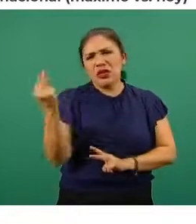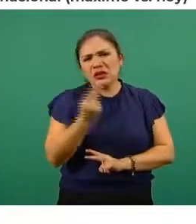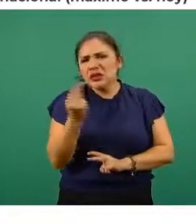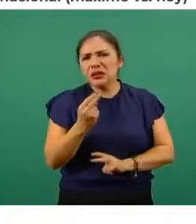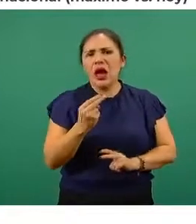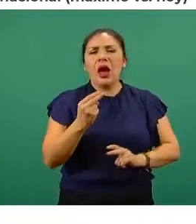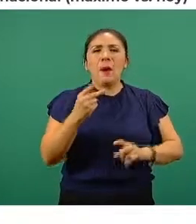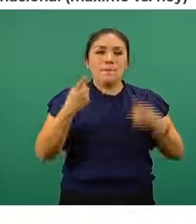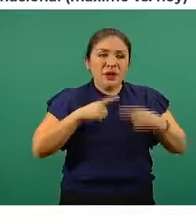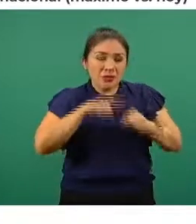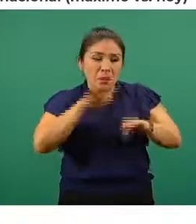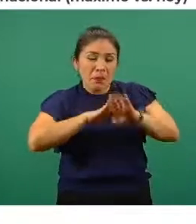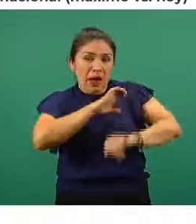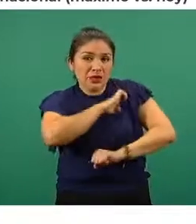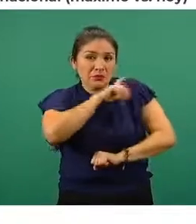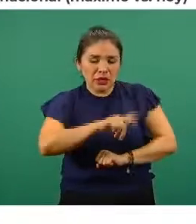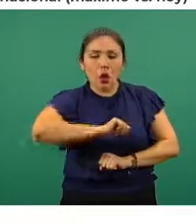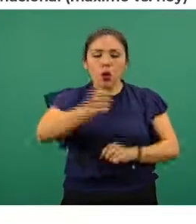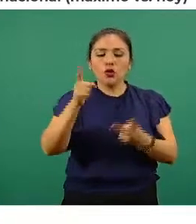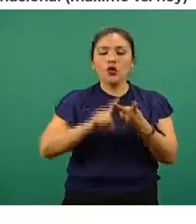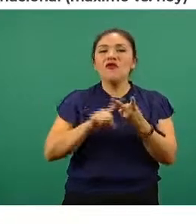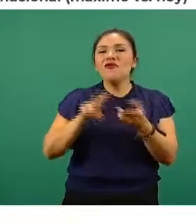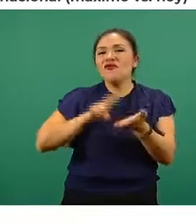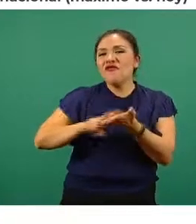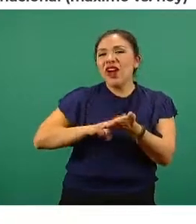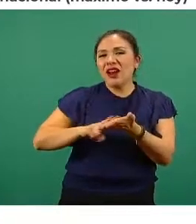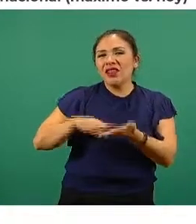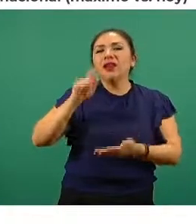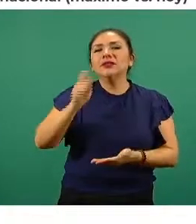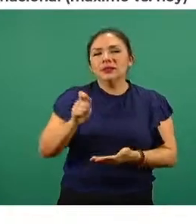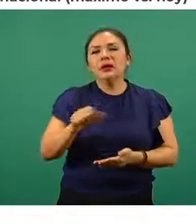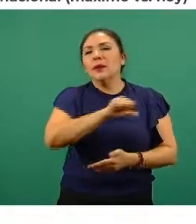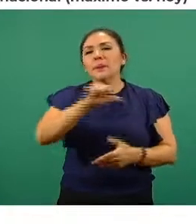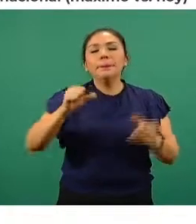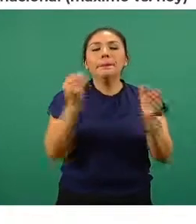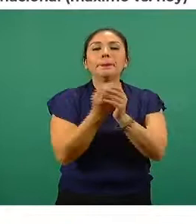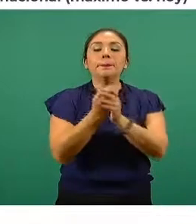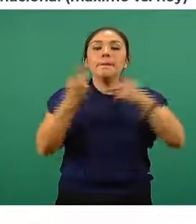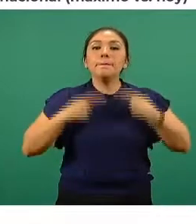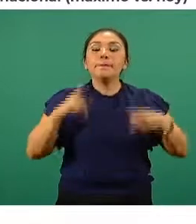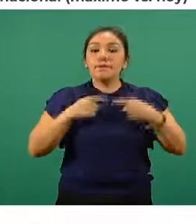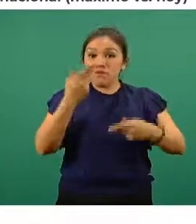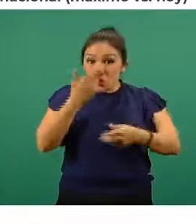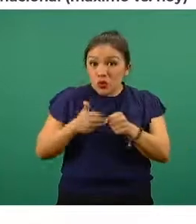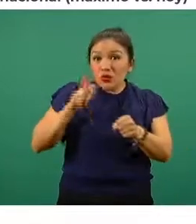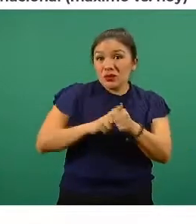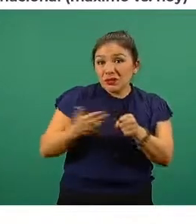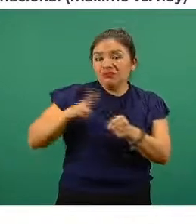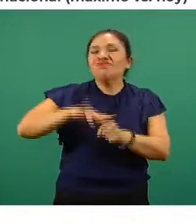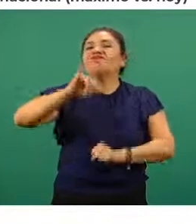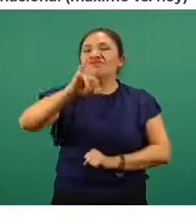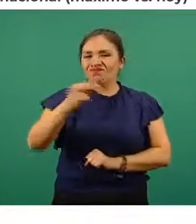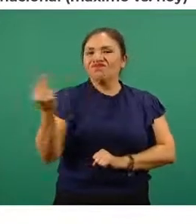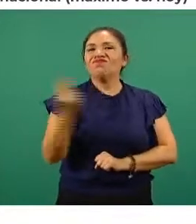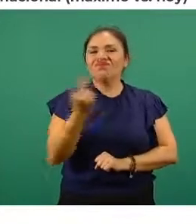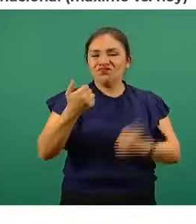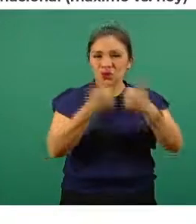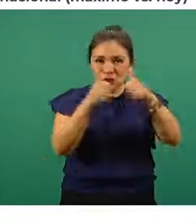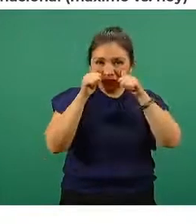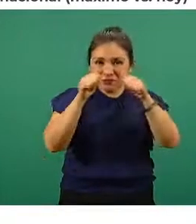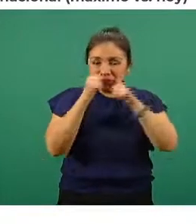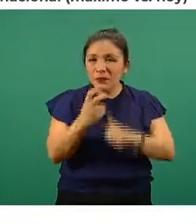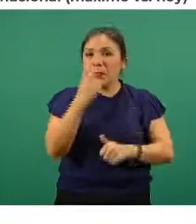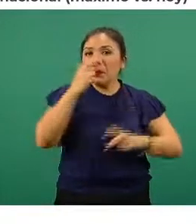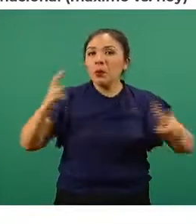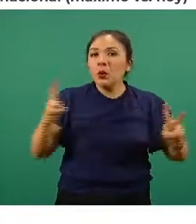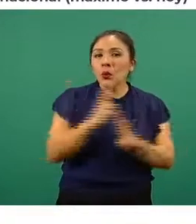requiere de cuidados críticos, y la línea verde, que son las personas hospitalizadas que requieren de ventilación